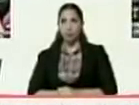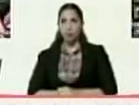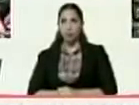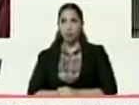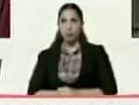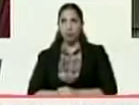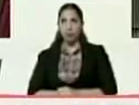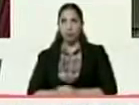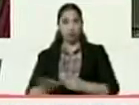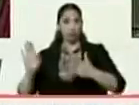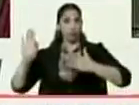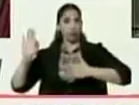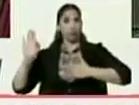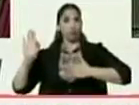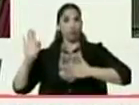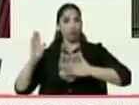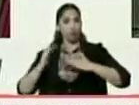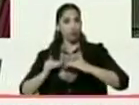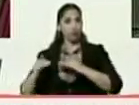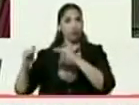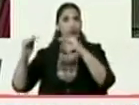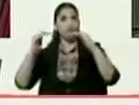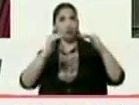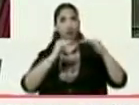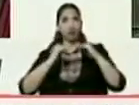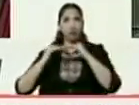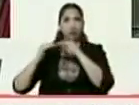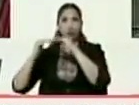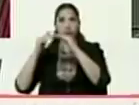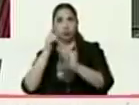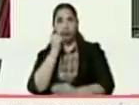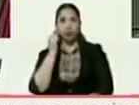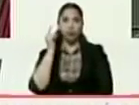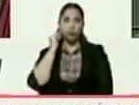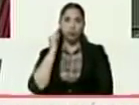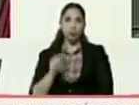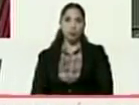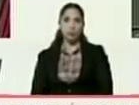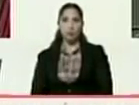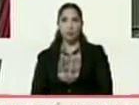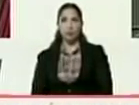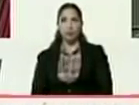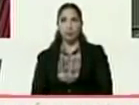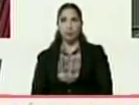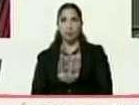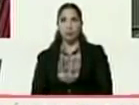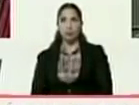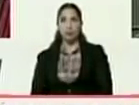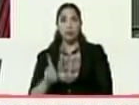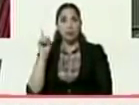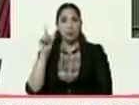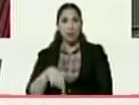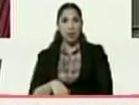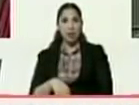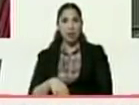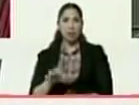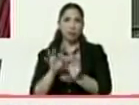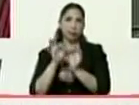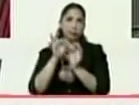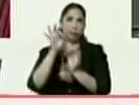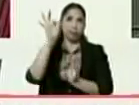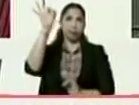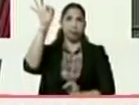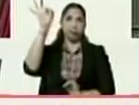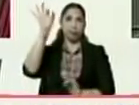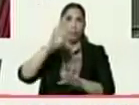Y nos juramentamos todos y todas. Todos y todas. Inclusive los que están allá en la tribuna.